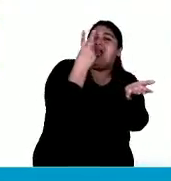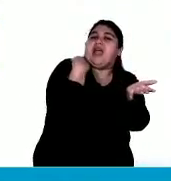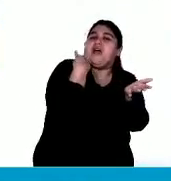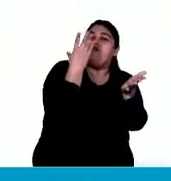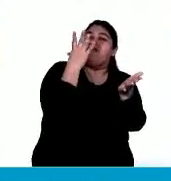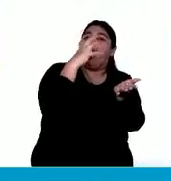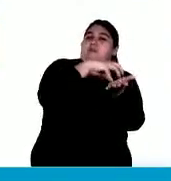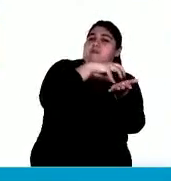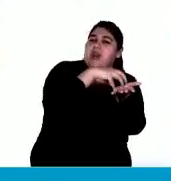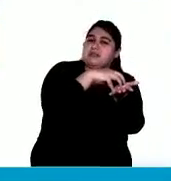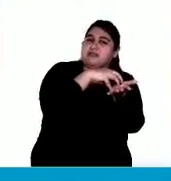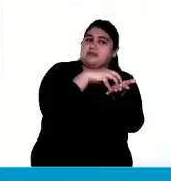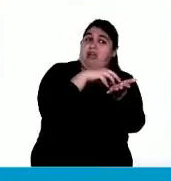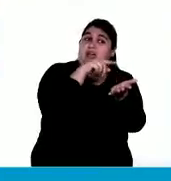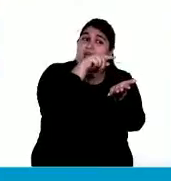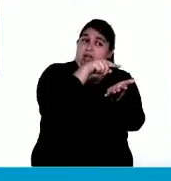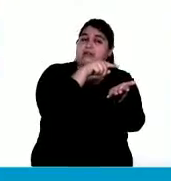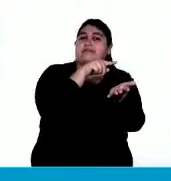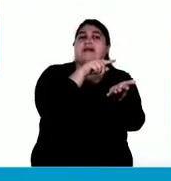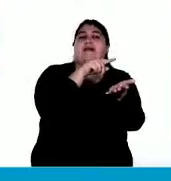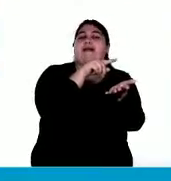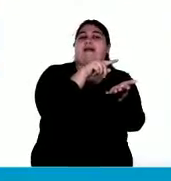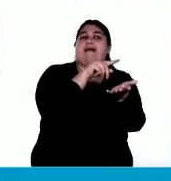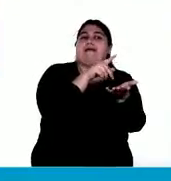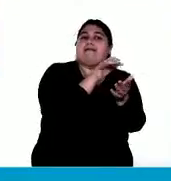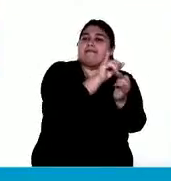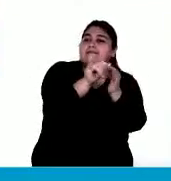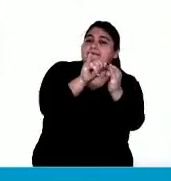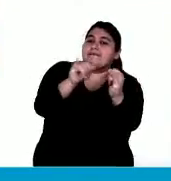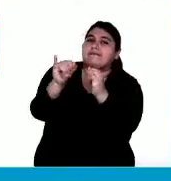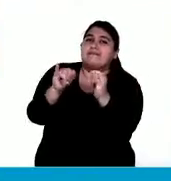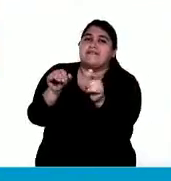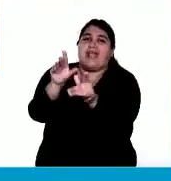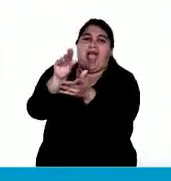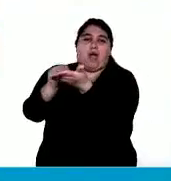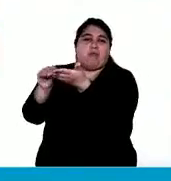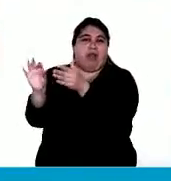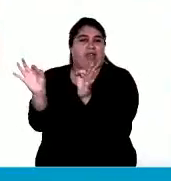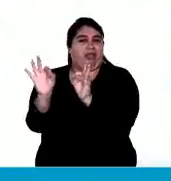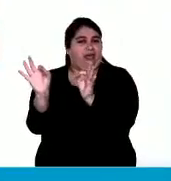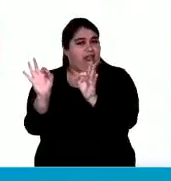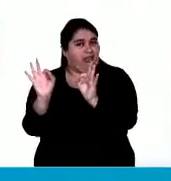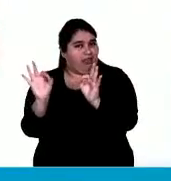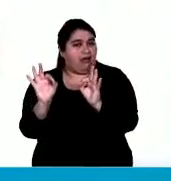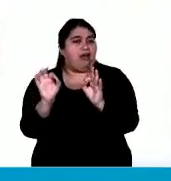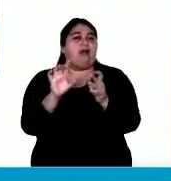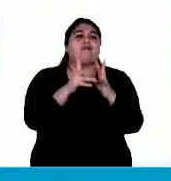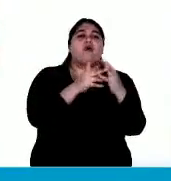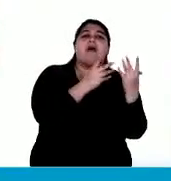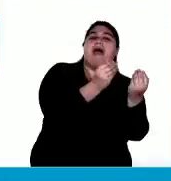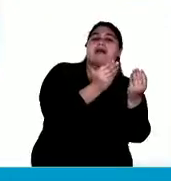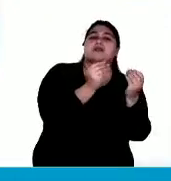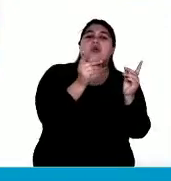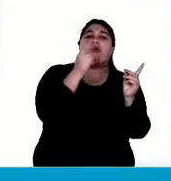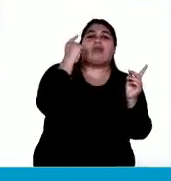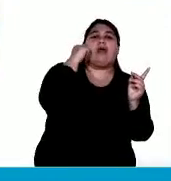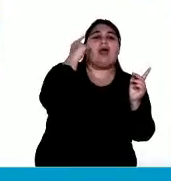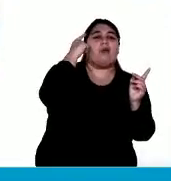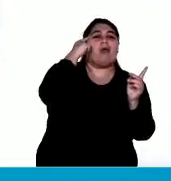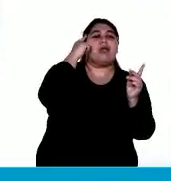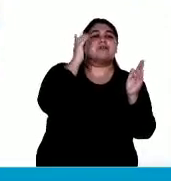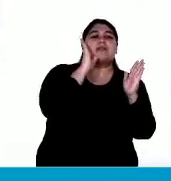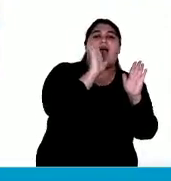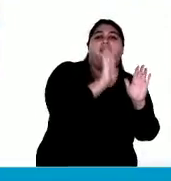muchas veces eso no se traduce en que también estas pautas de ayuda financiera